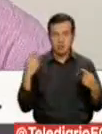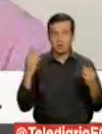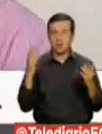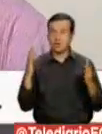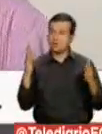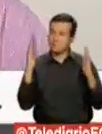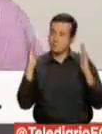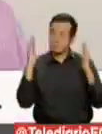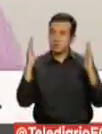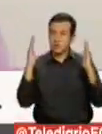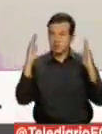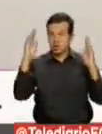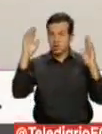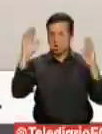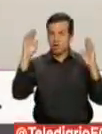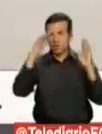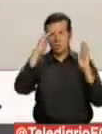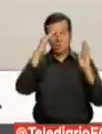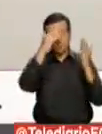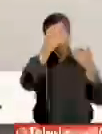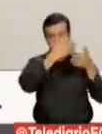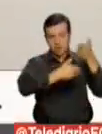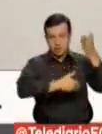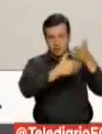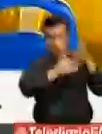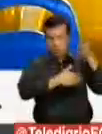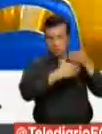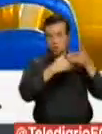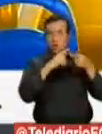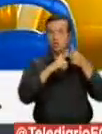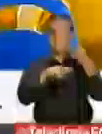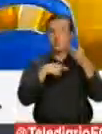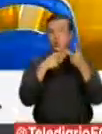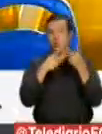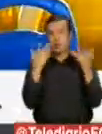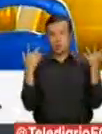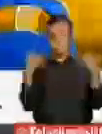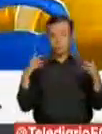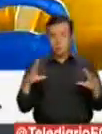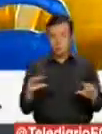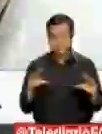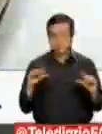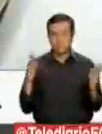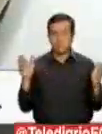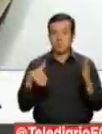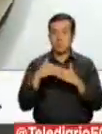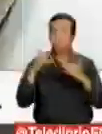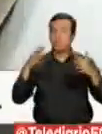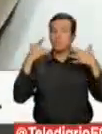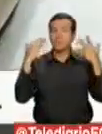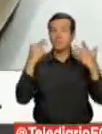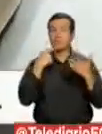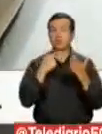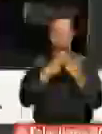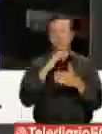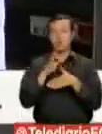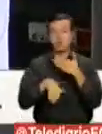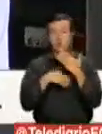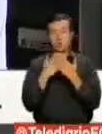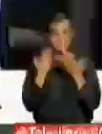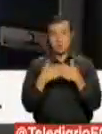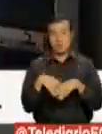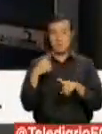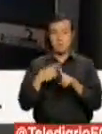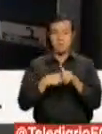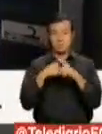vidrios, de ciertos tipos de repuestos, amortiguadores. Los transportes cuentan con aire acondicionado y se prevé que el equipamiento culmine en